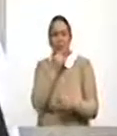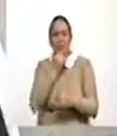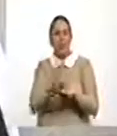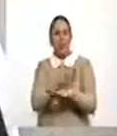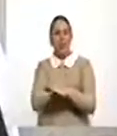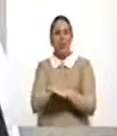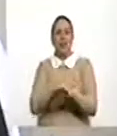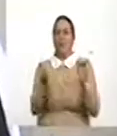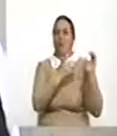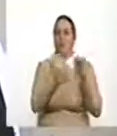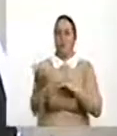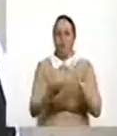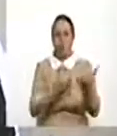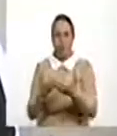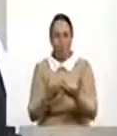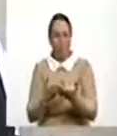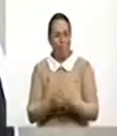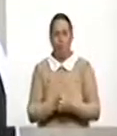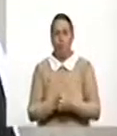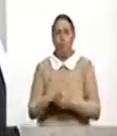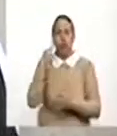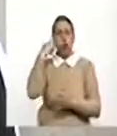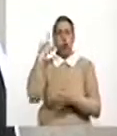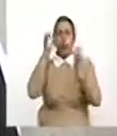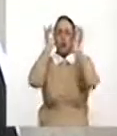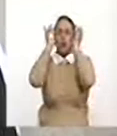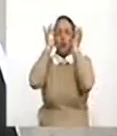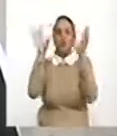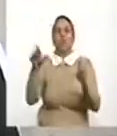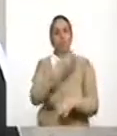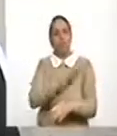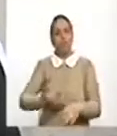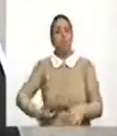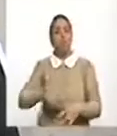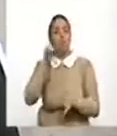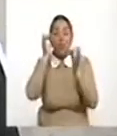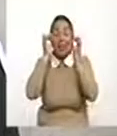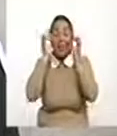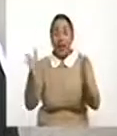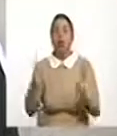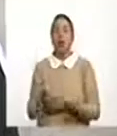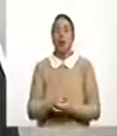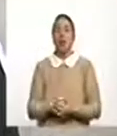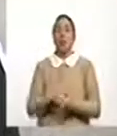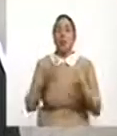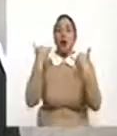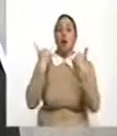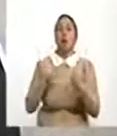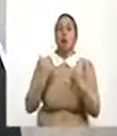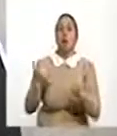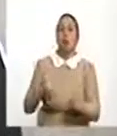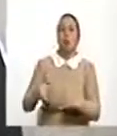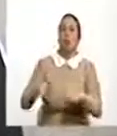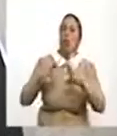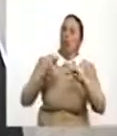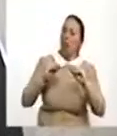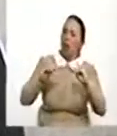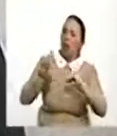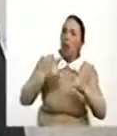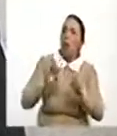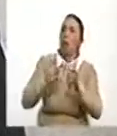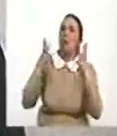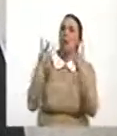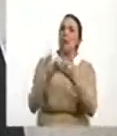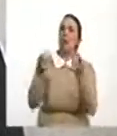llaman el conflicto con las FARC. Yo creo que es muy grave, señor presidente, que se vaya a generar un espacio en este